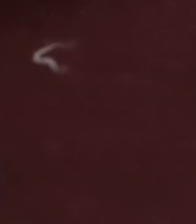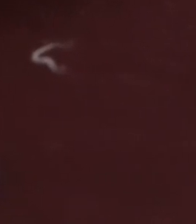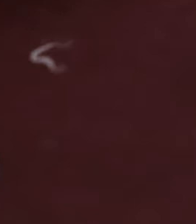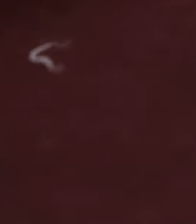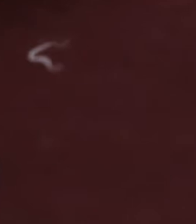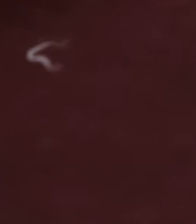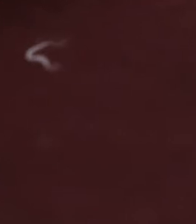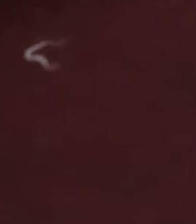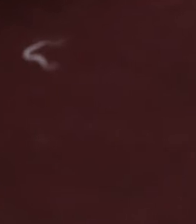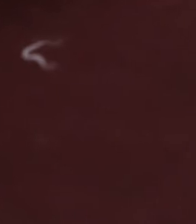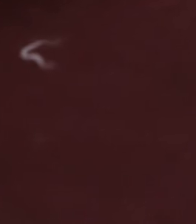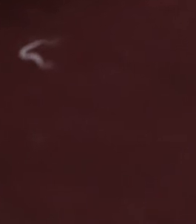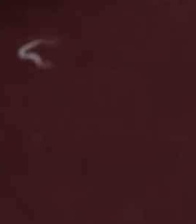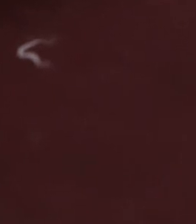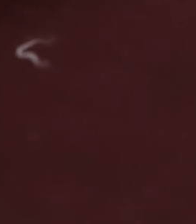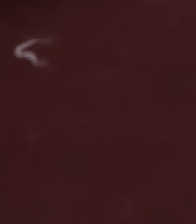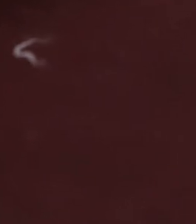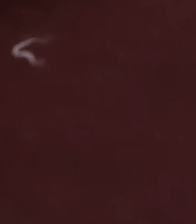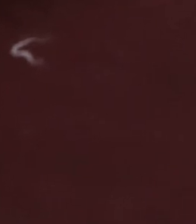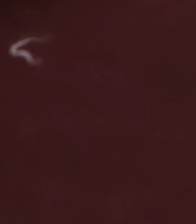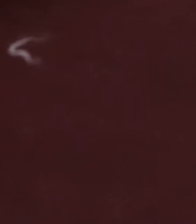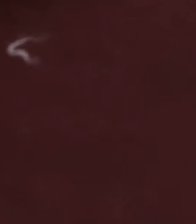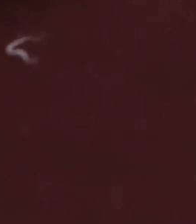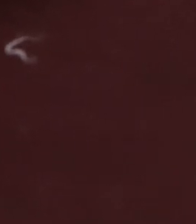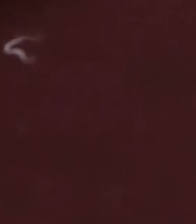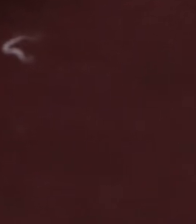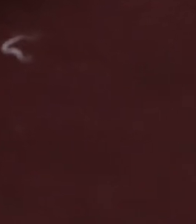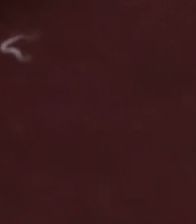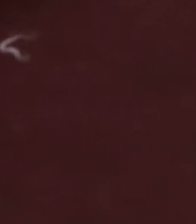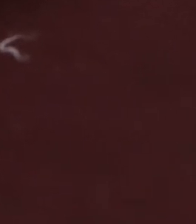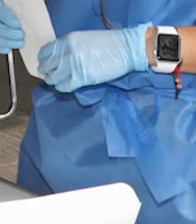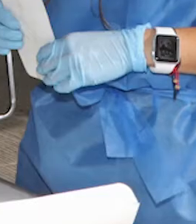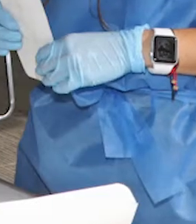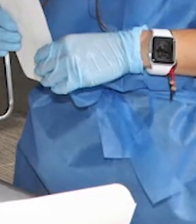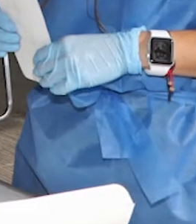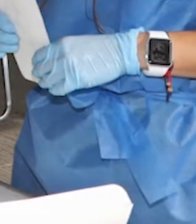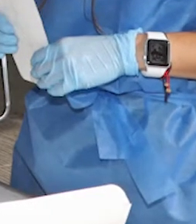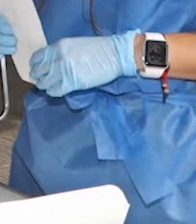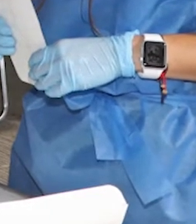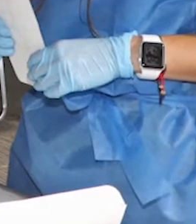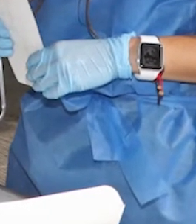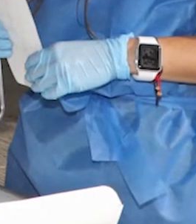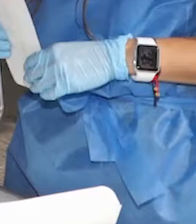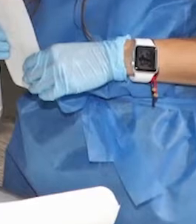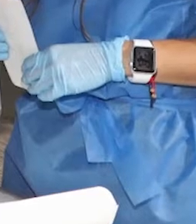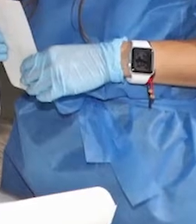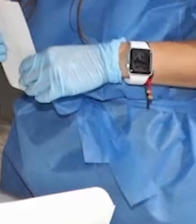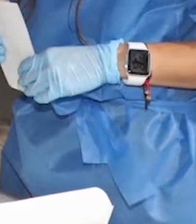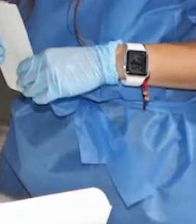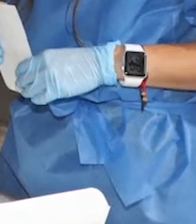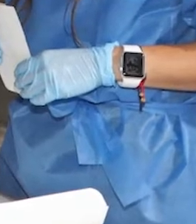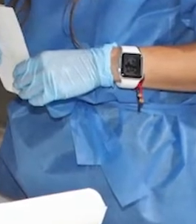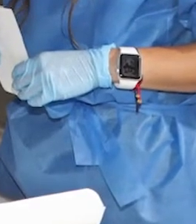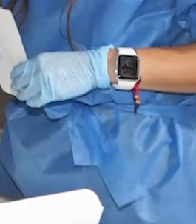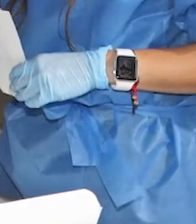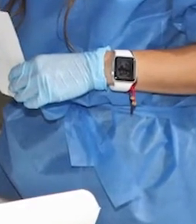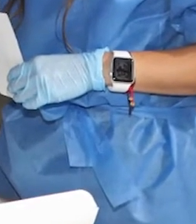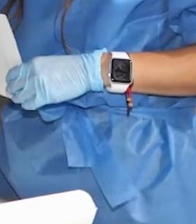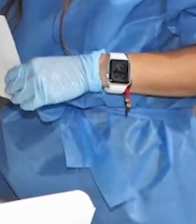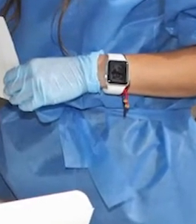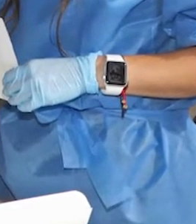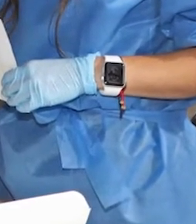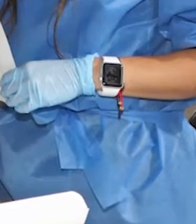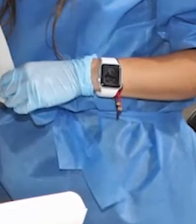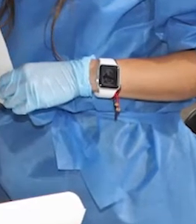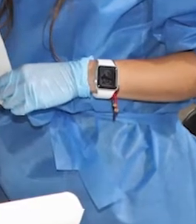anterior en el que se reportaron 133 casos. También se contabilizaron 6 nuevos fallecidos. Además, se reportaron 20 nuevos